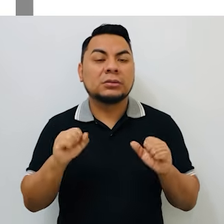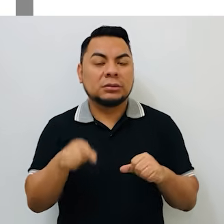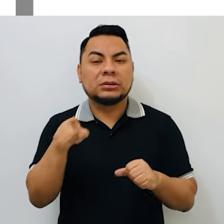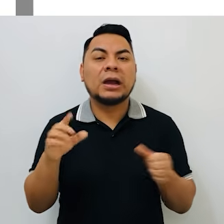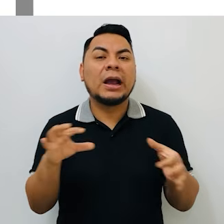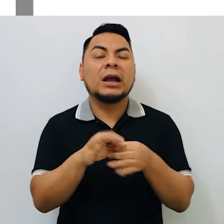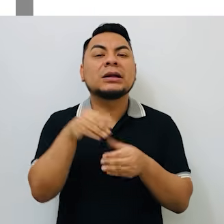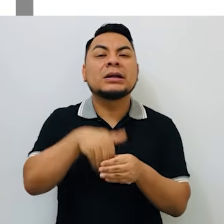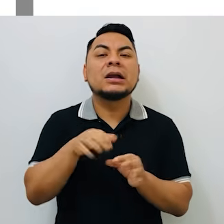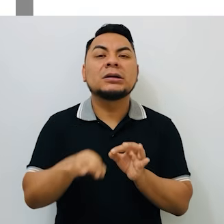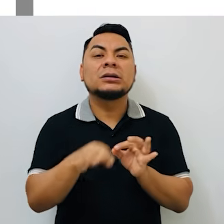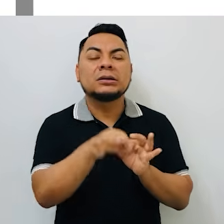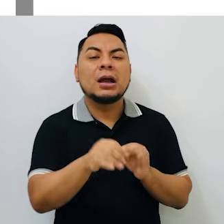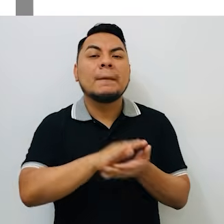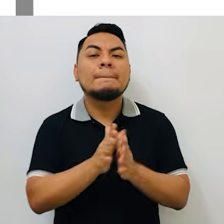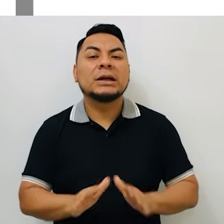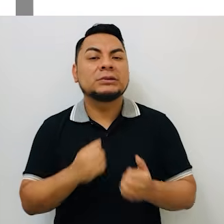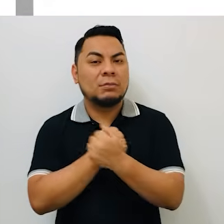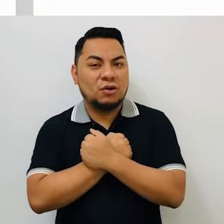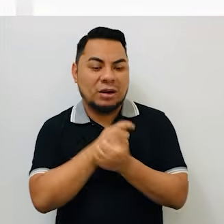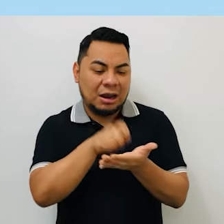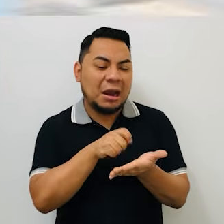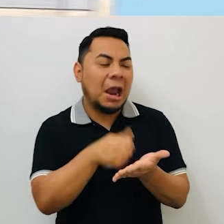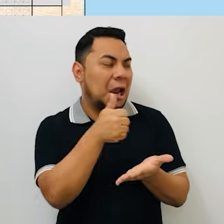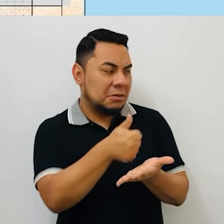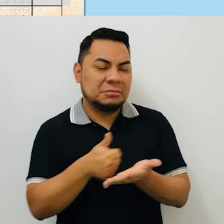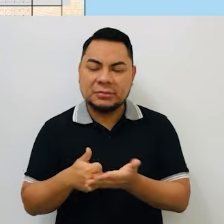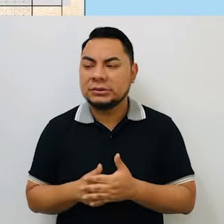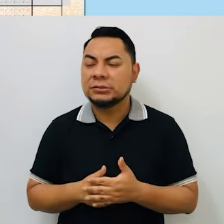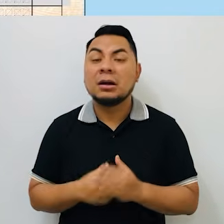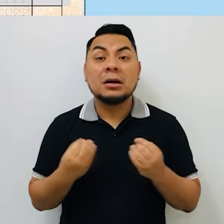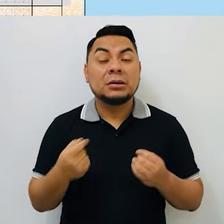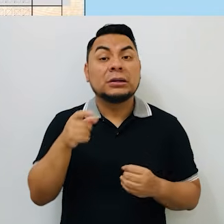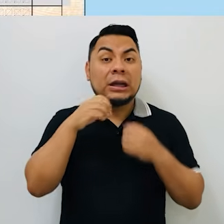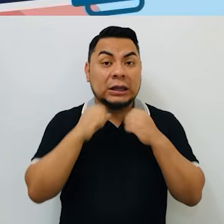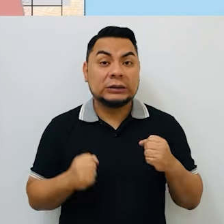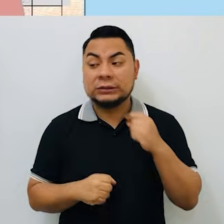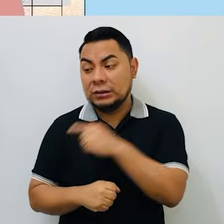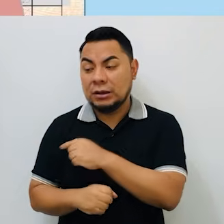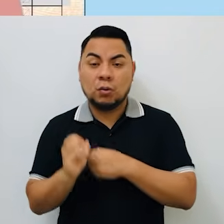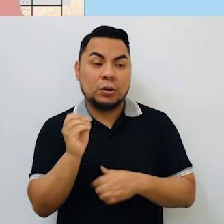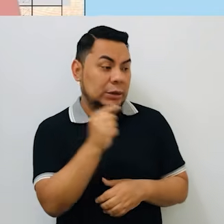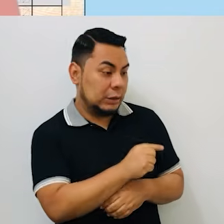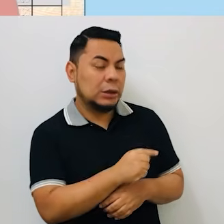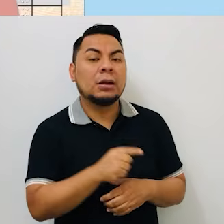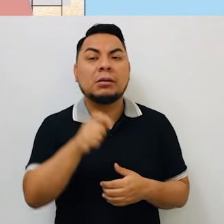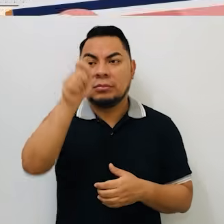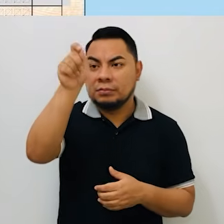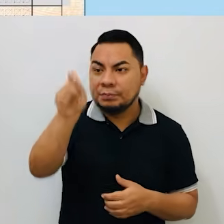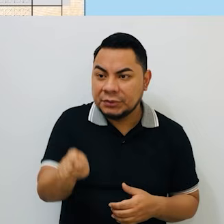voto es por la Alianza Electoral Regional Paz y Amor. En consecuencia, la secretaria o el